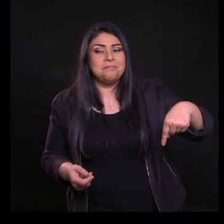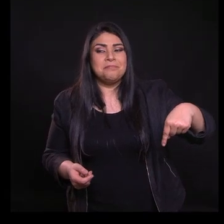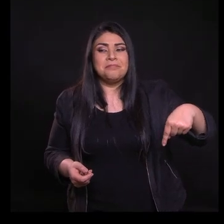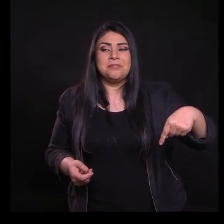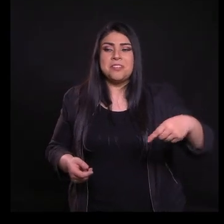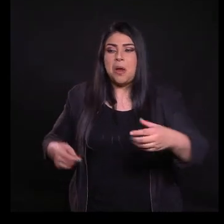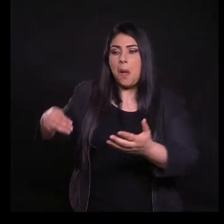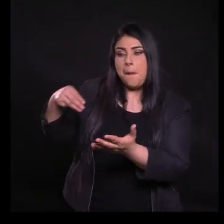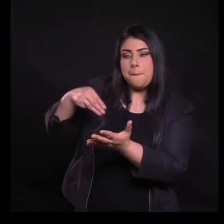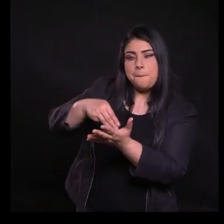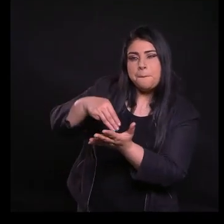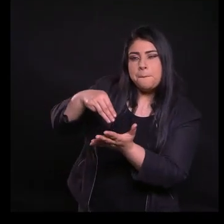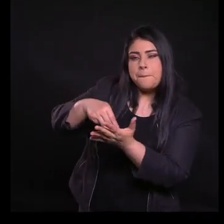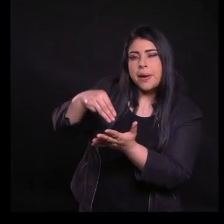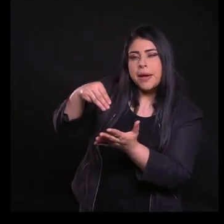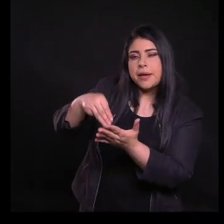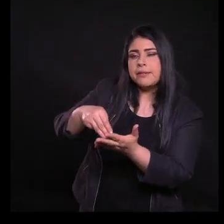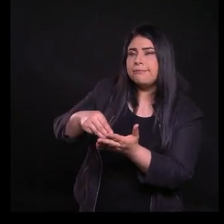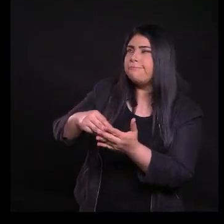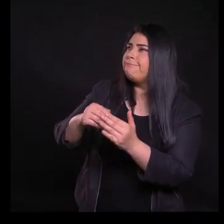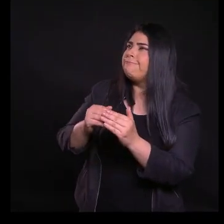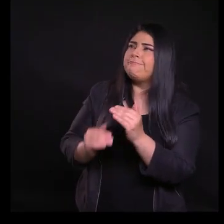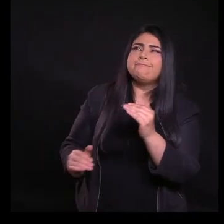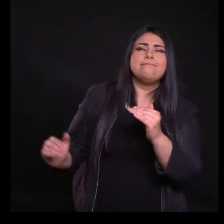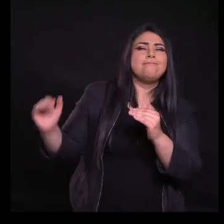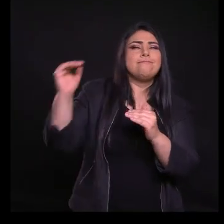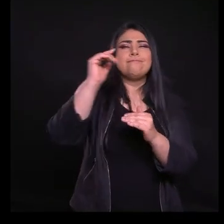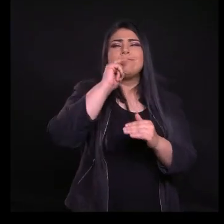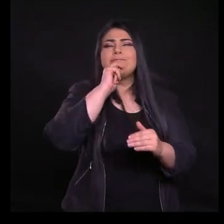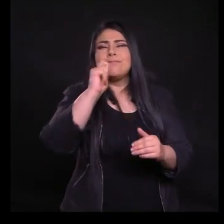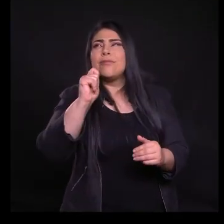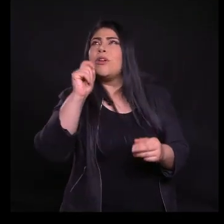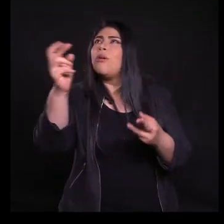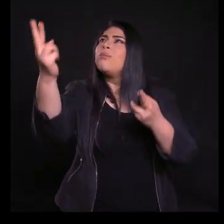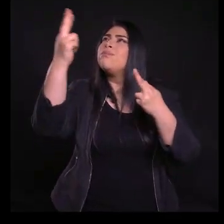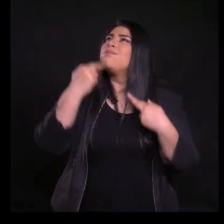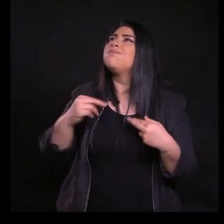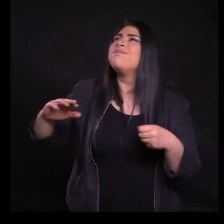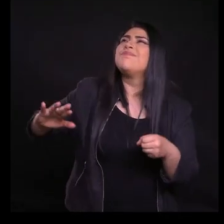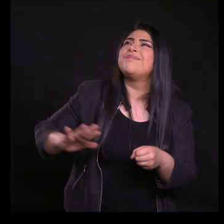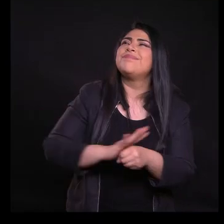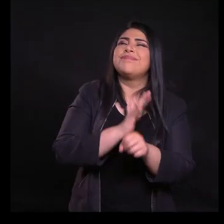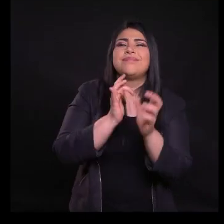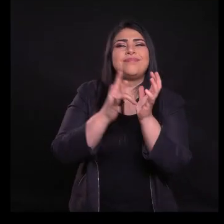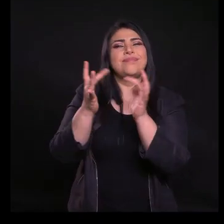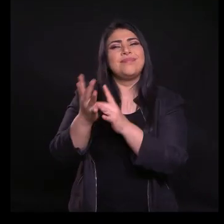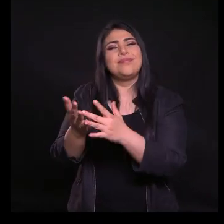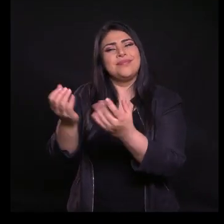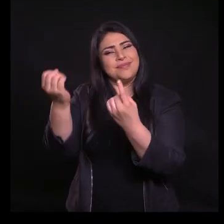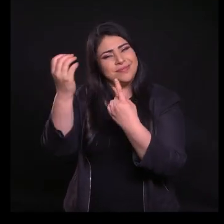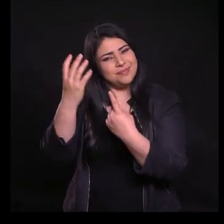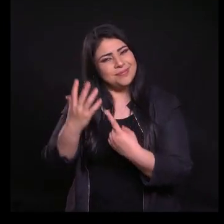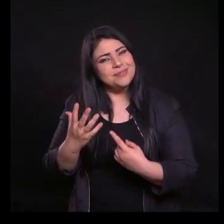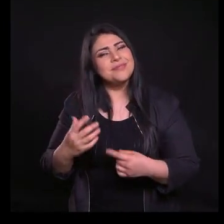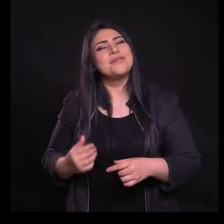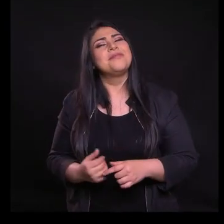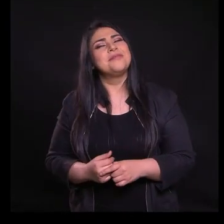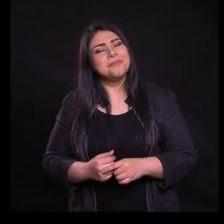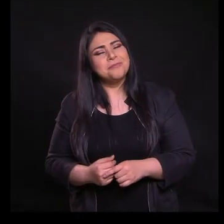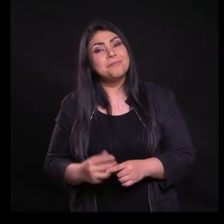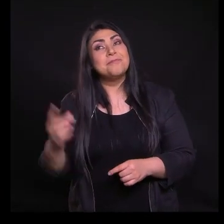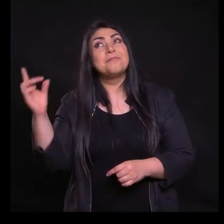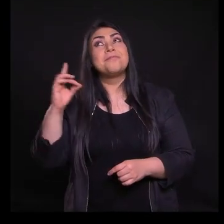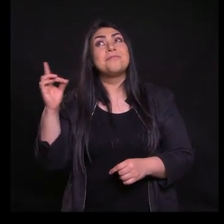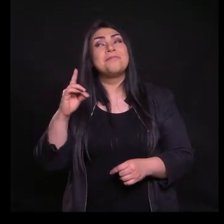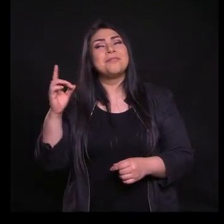que mi vida anterior he podido encontrar la plenitud de vida que jesús compro en esa